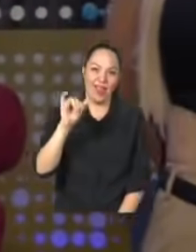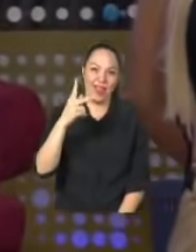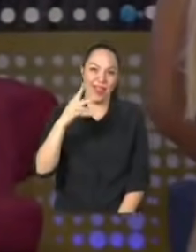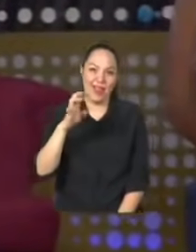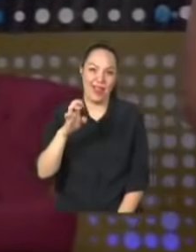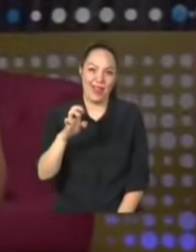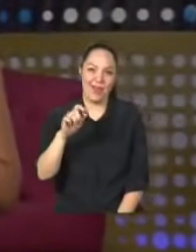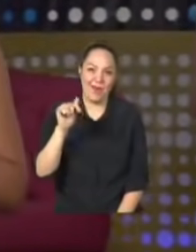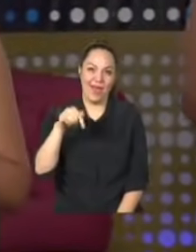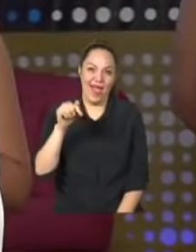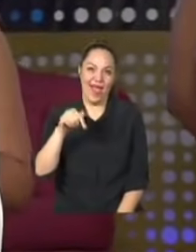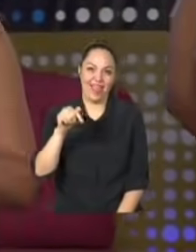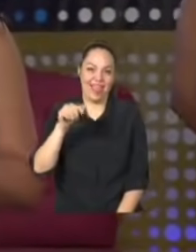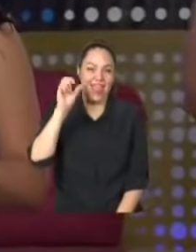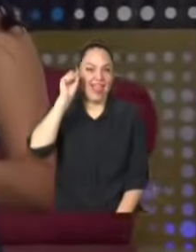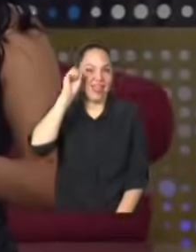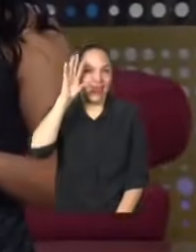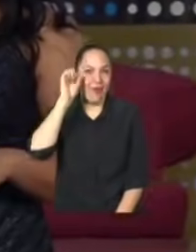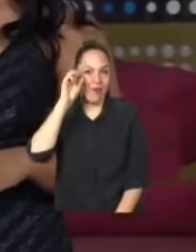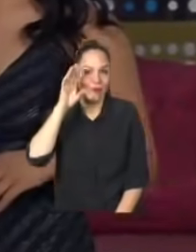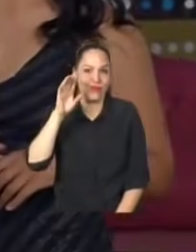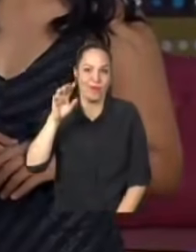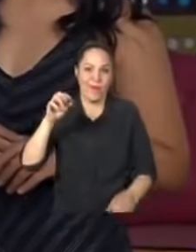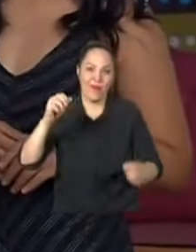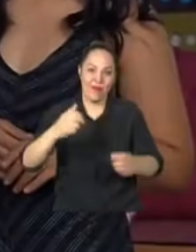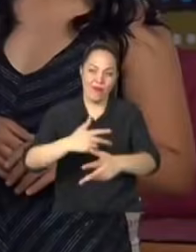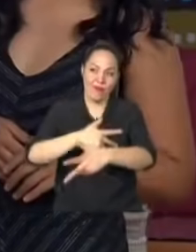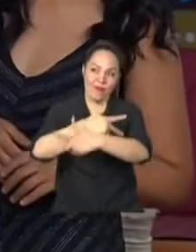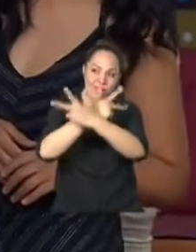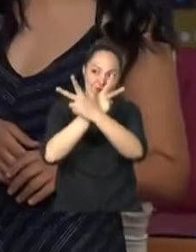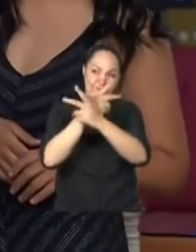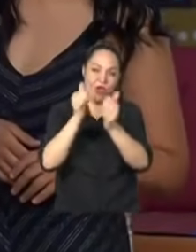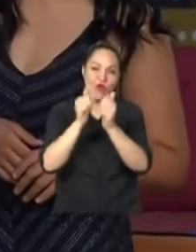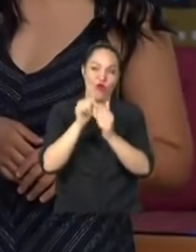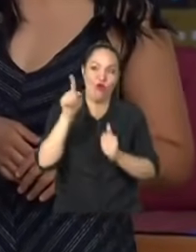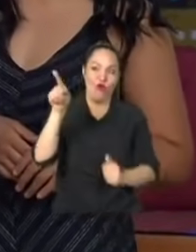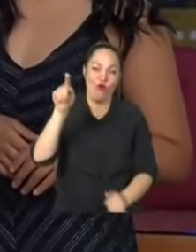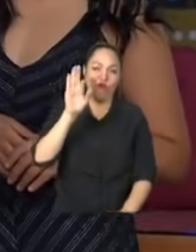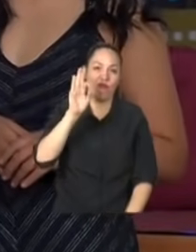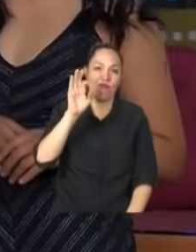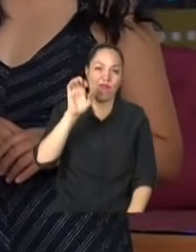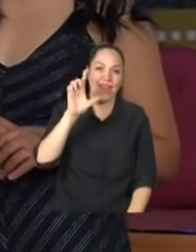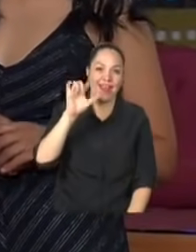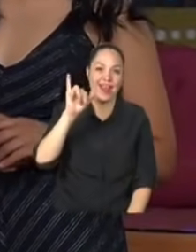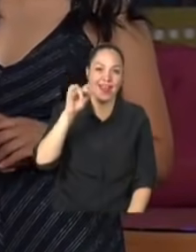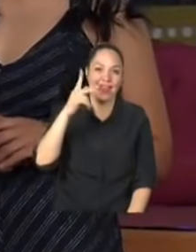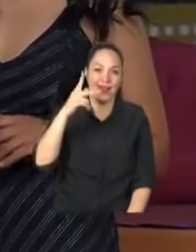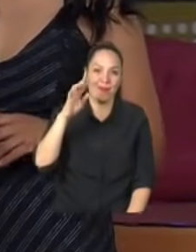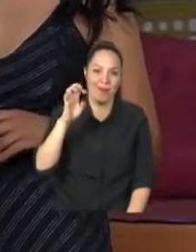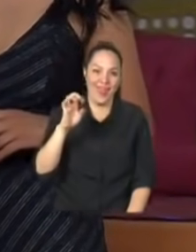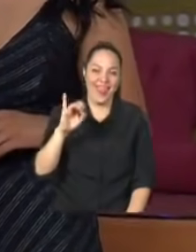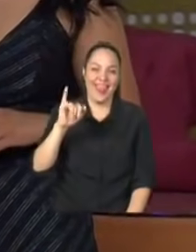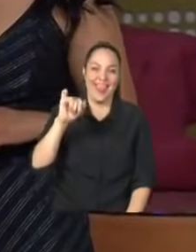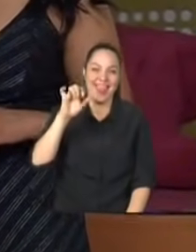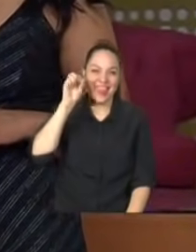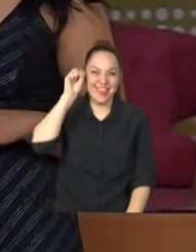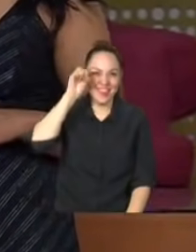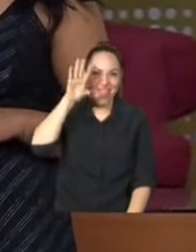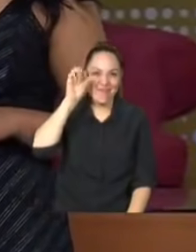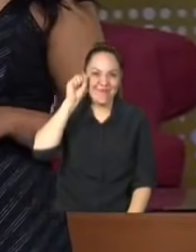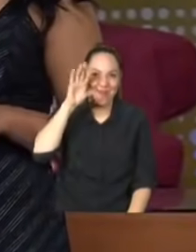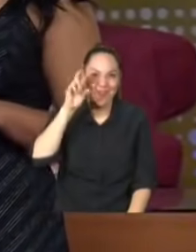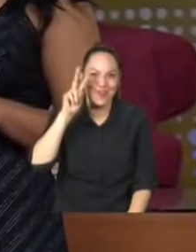Estamos completamente en vivo hasta París. Vale. Así es. ¿Qué hora es